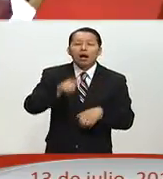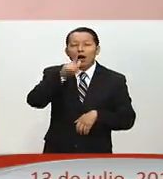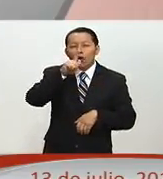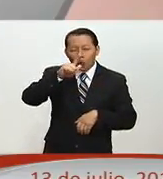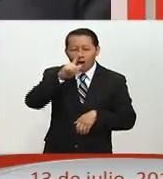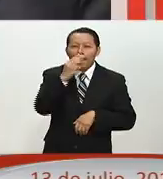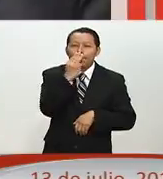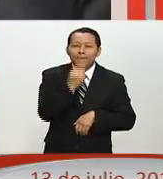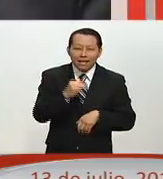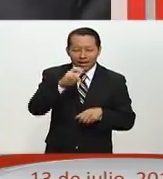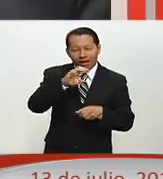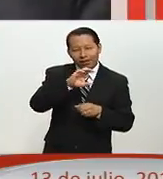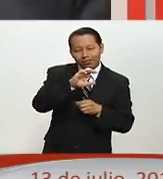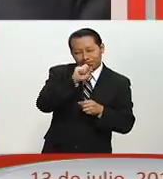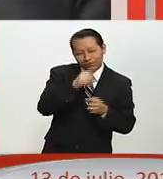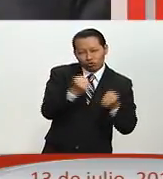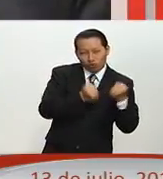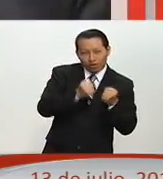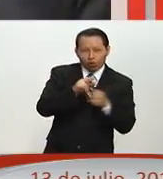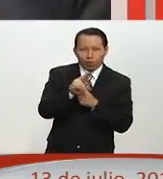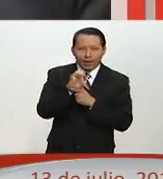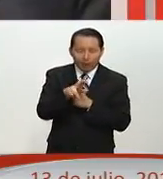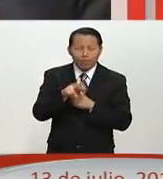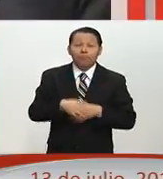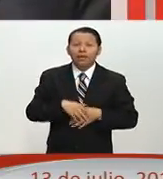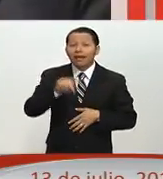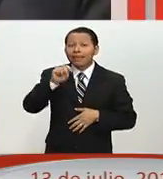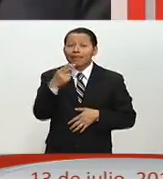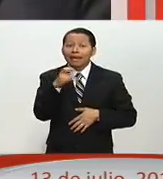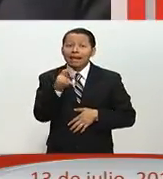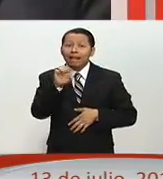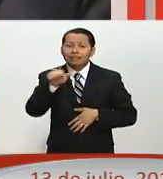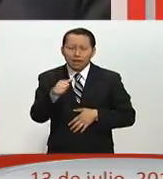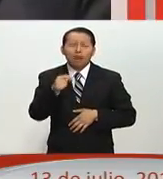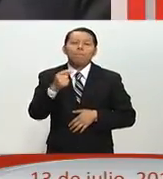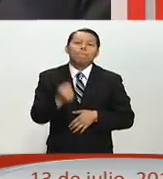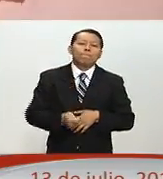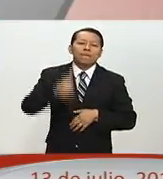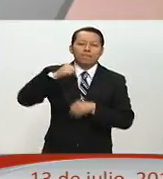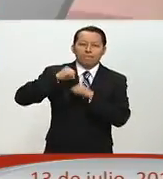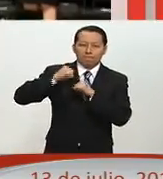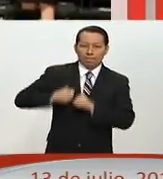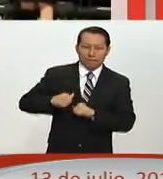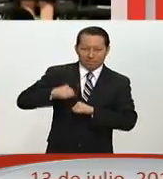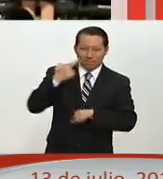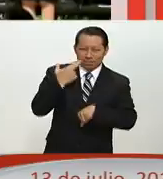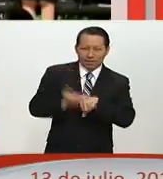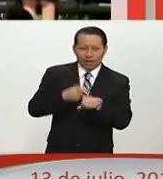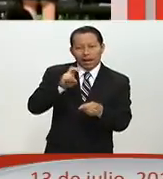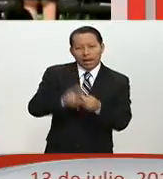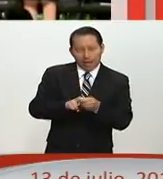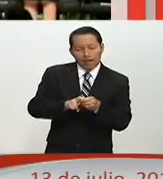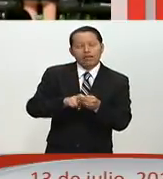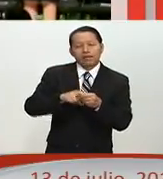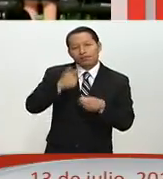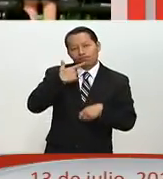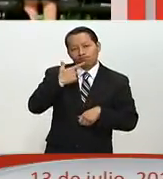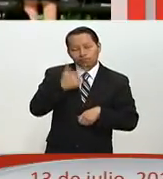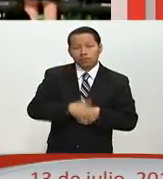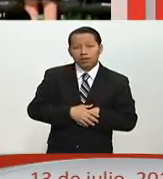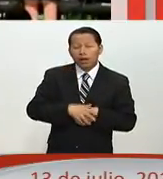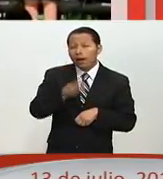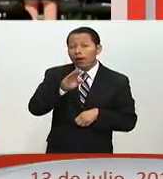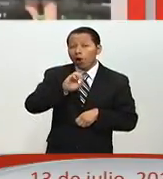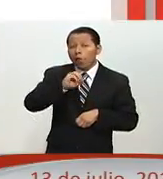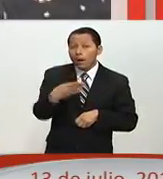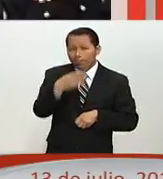Uber. Theresa May es desde hoy la primera ministra del Reino Unido. Barack Obama pide dar fin a la